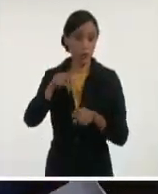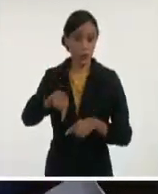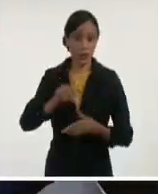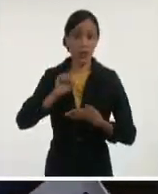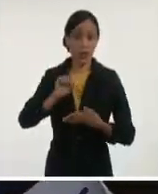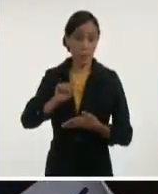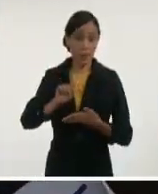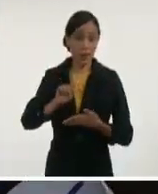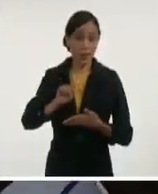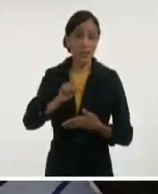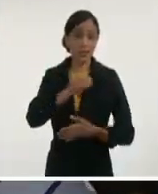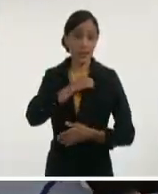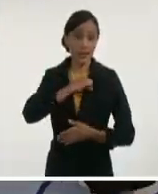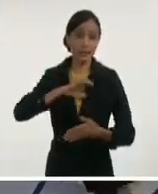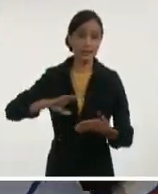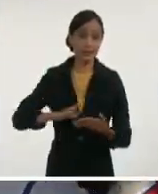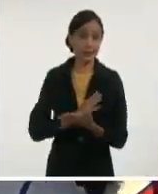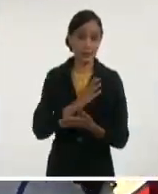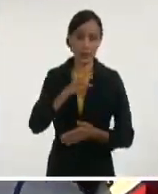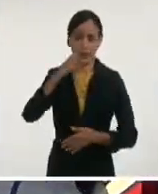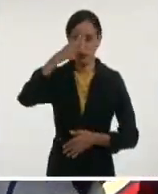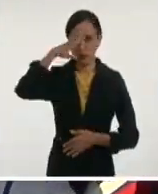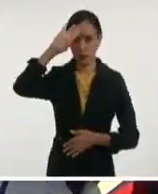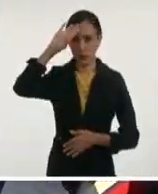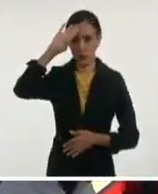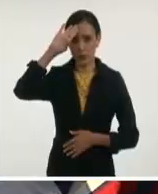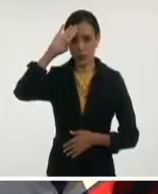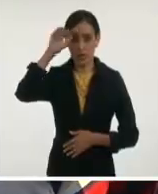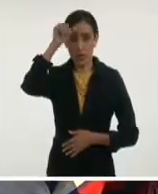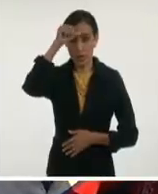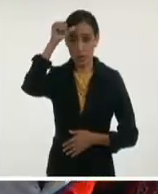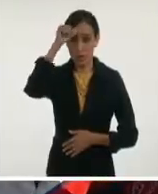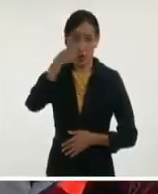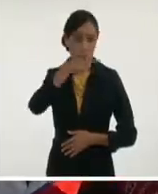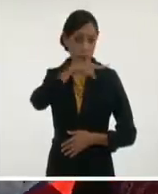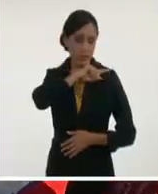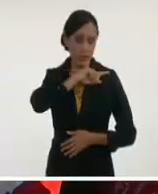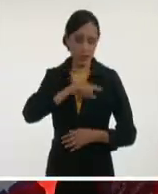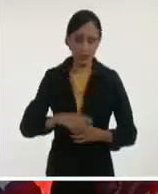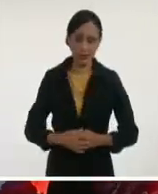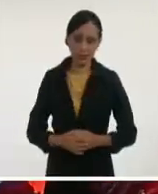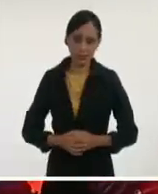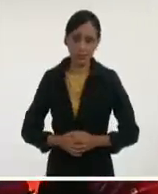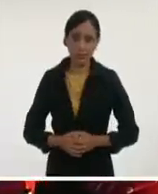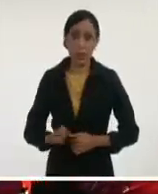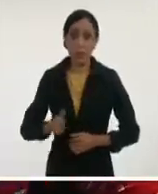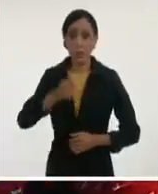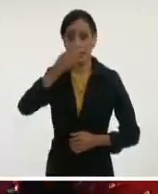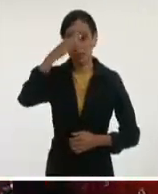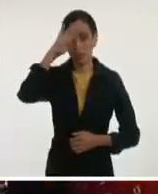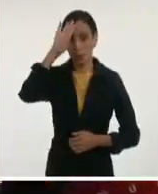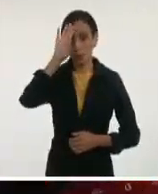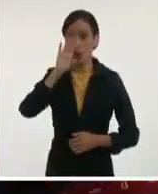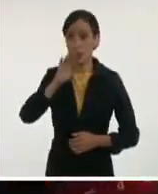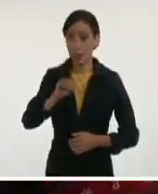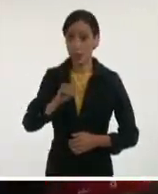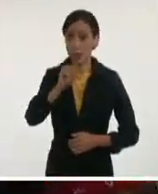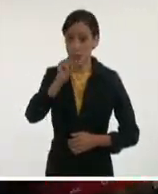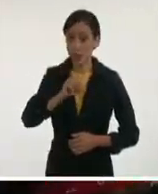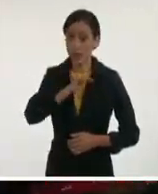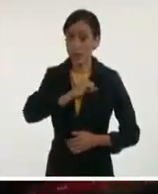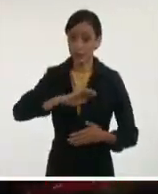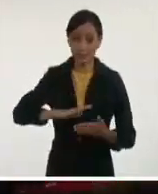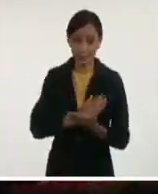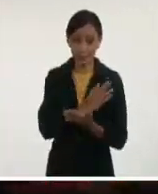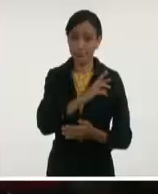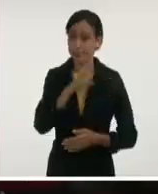secuencia los acontecimientos del pasado domingo. Díaz-Canel enfatizó en que los enemigos de la revolución